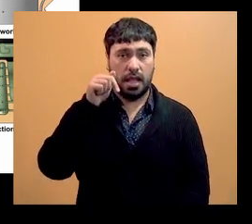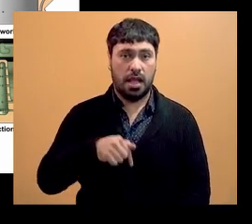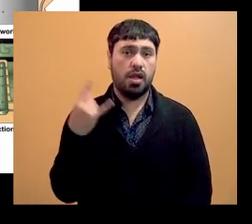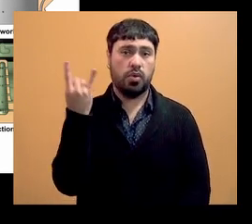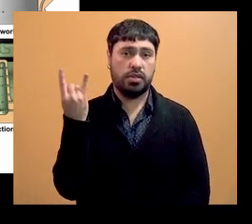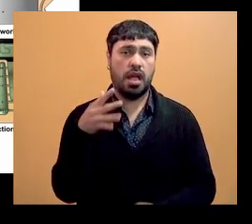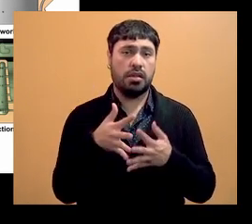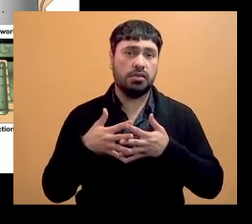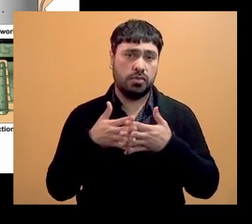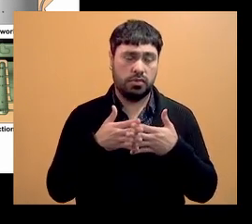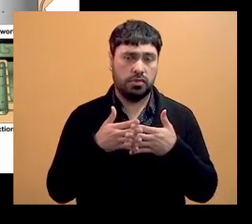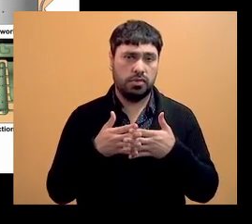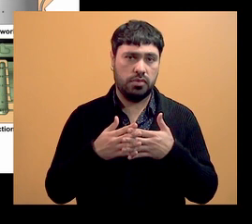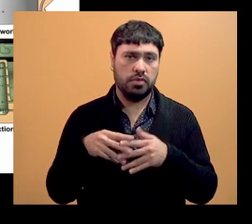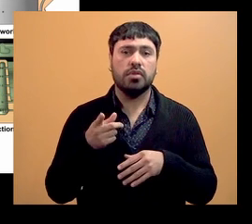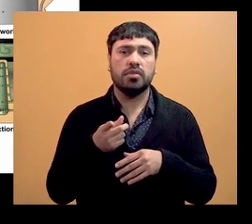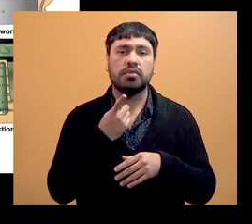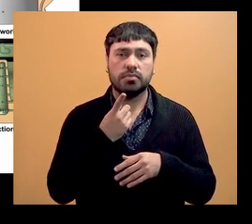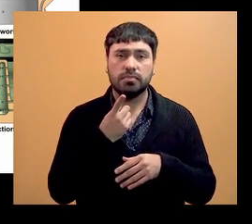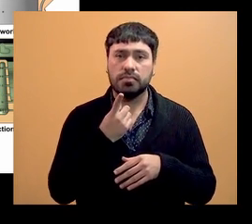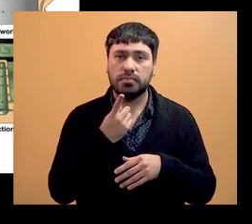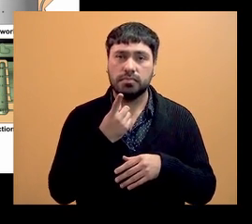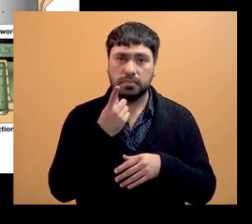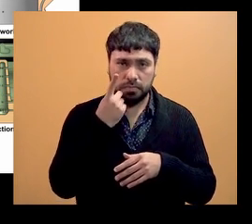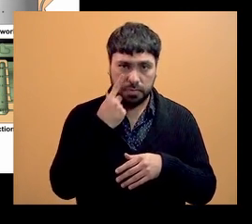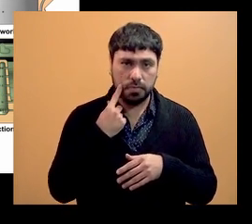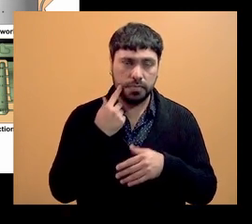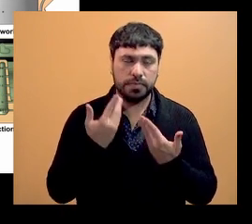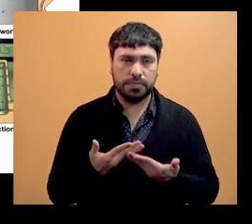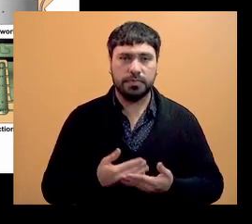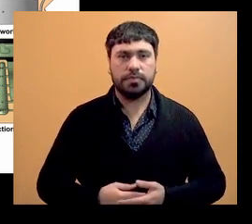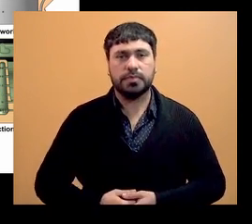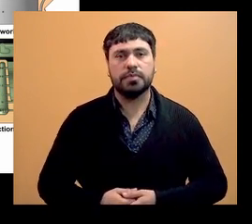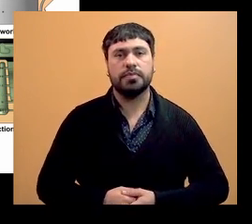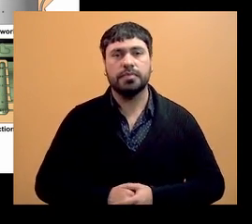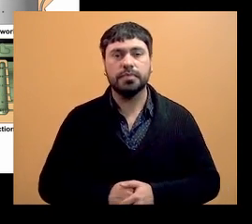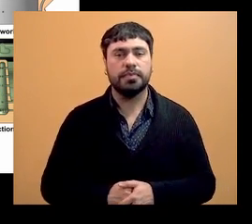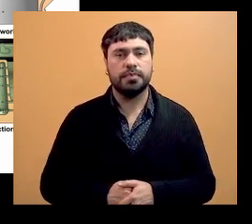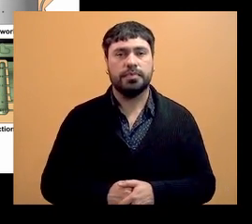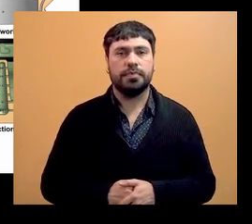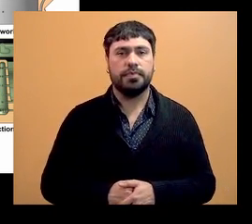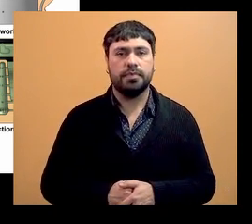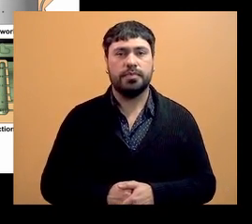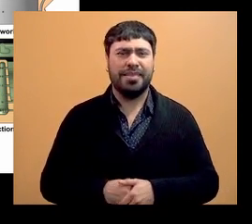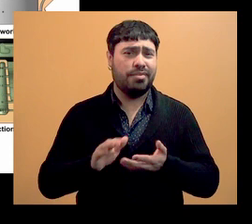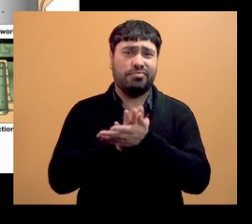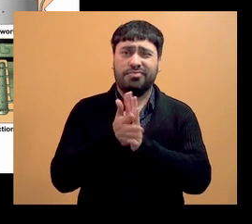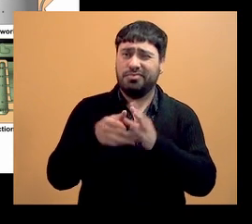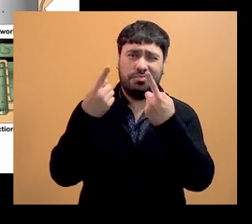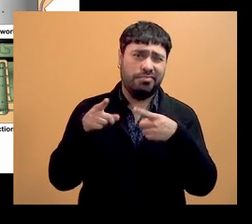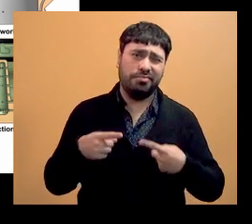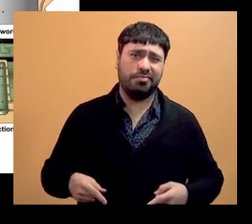que tienen allá en los departamentos de investigación de la universidad. De cualquiera de estas cosas le podría